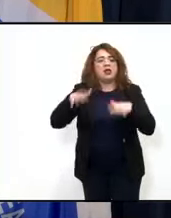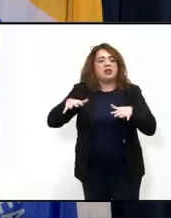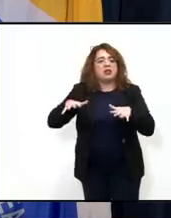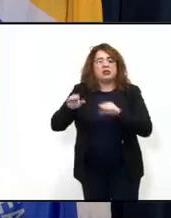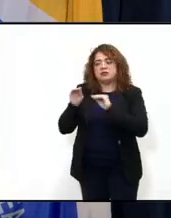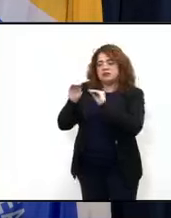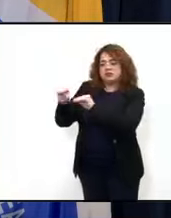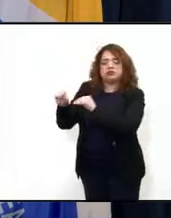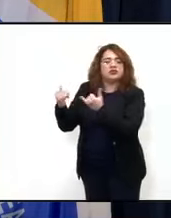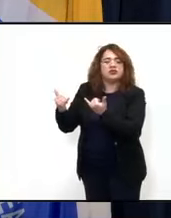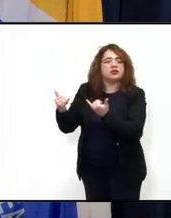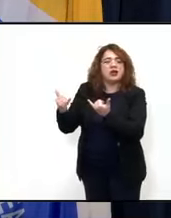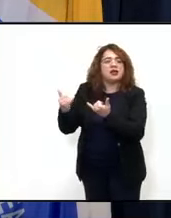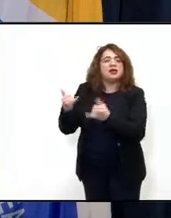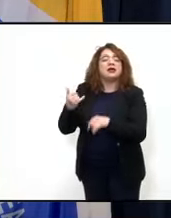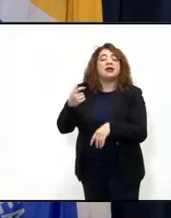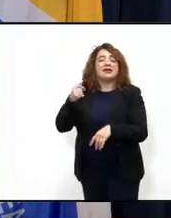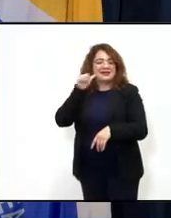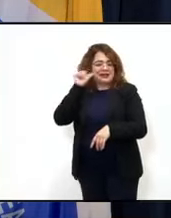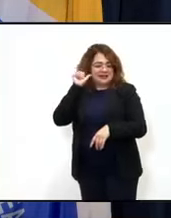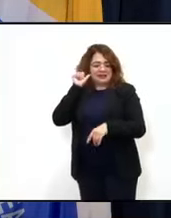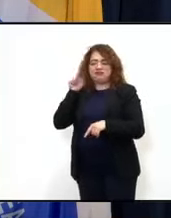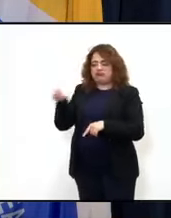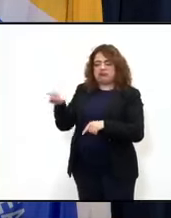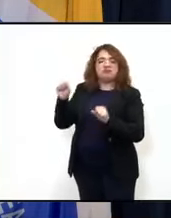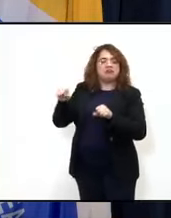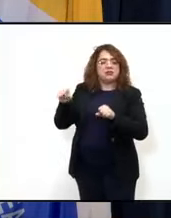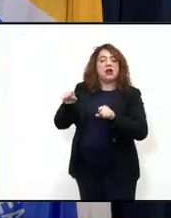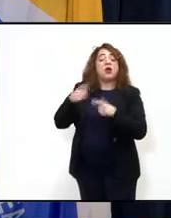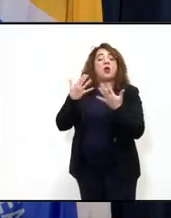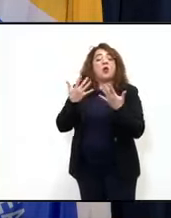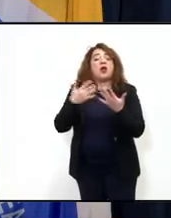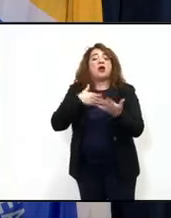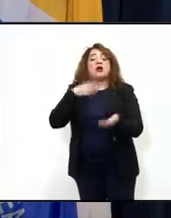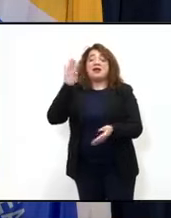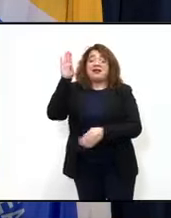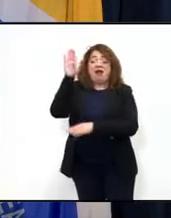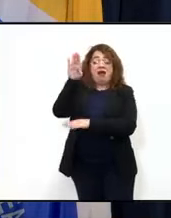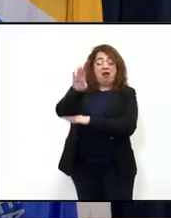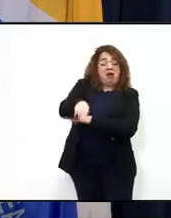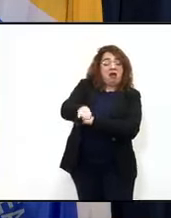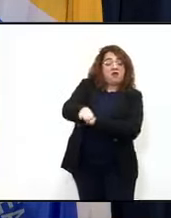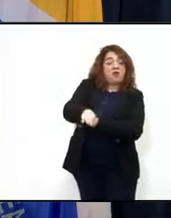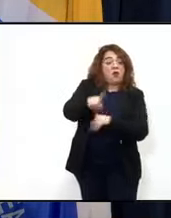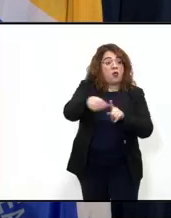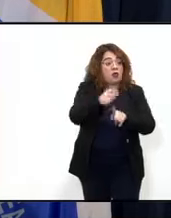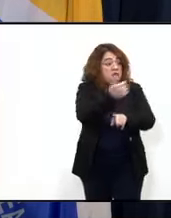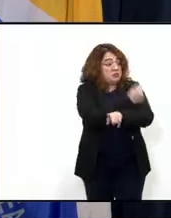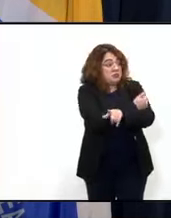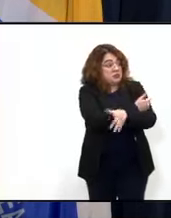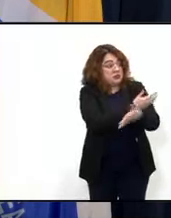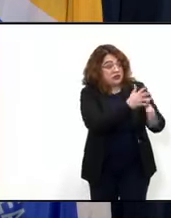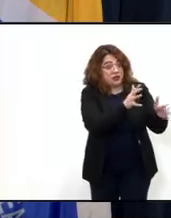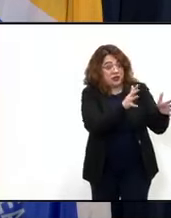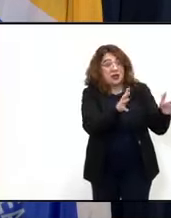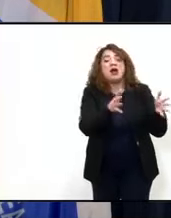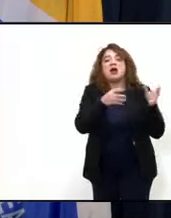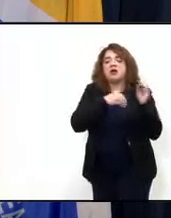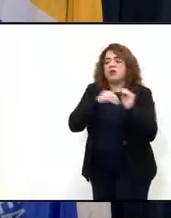los datos más recientes, ya que el sitio de web del estado ha estado bajo durante